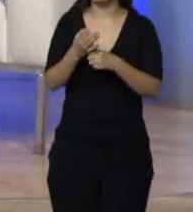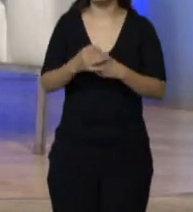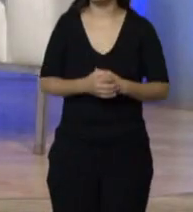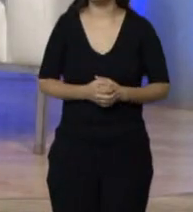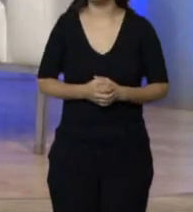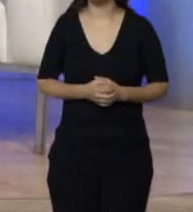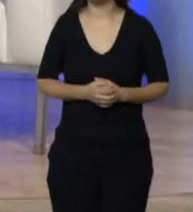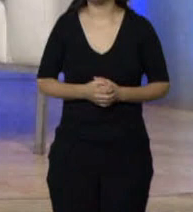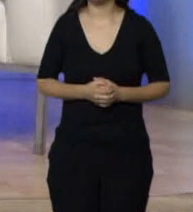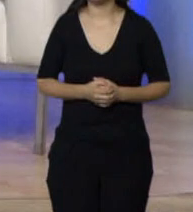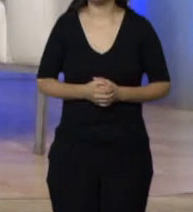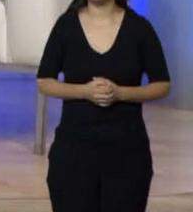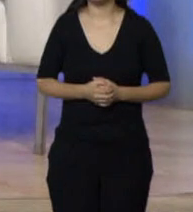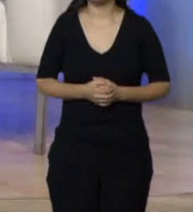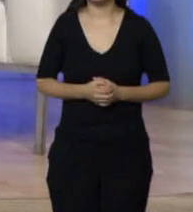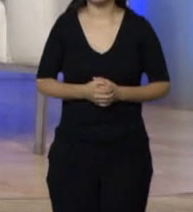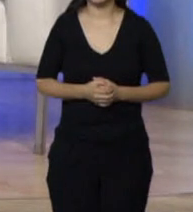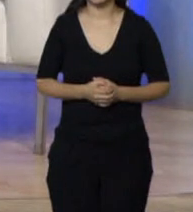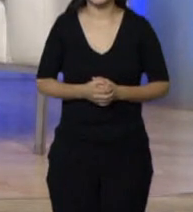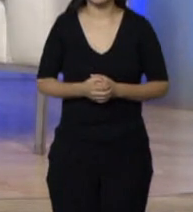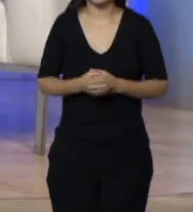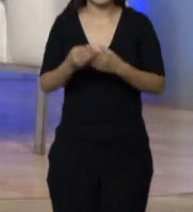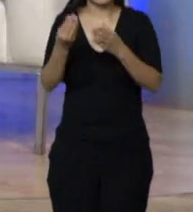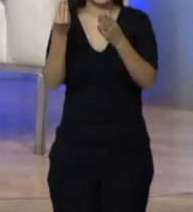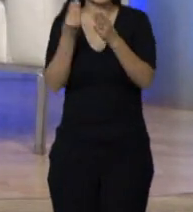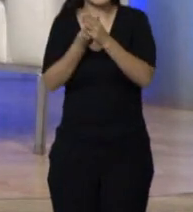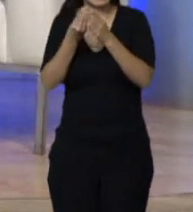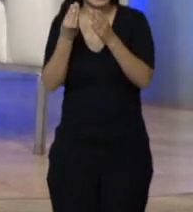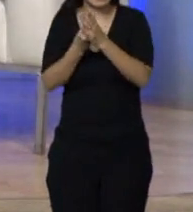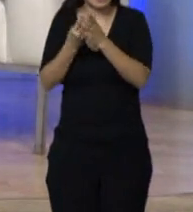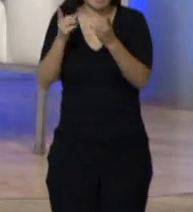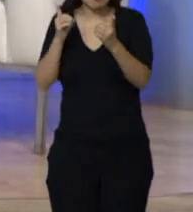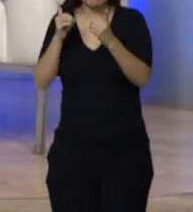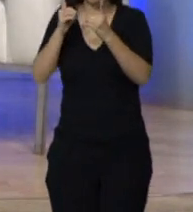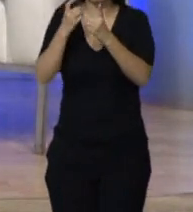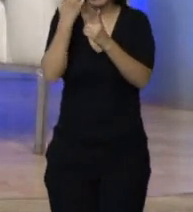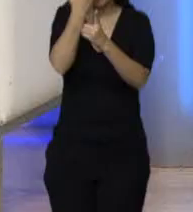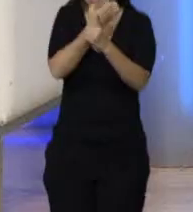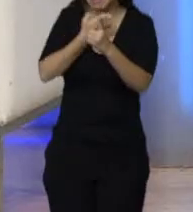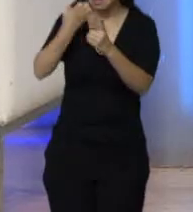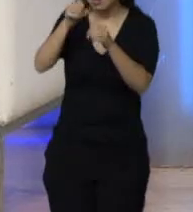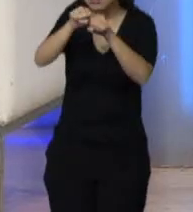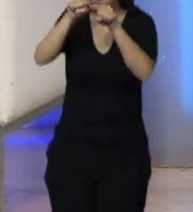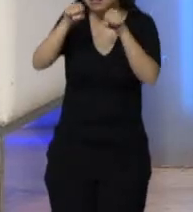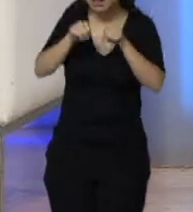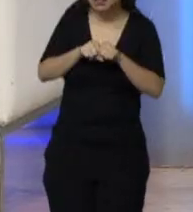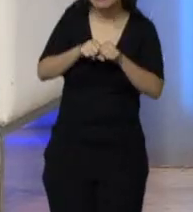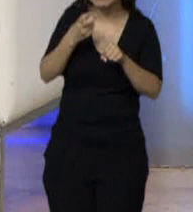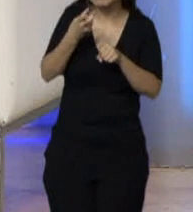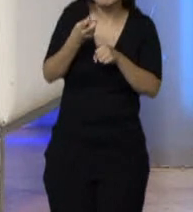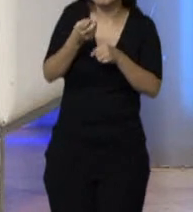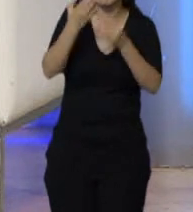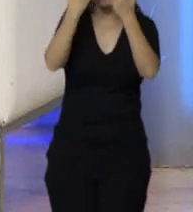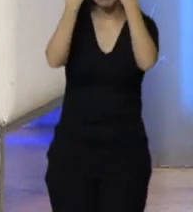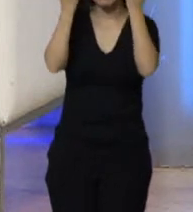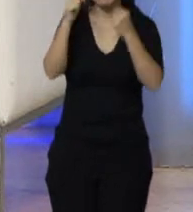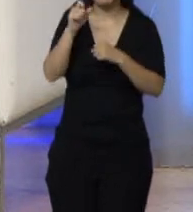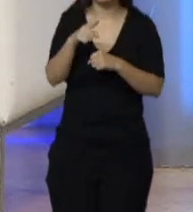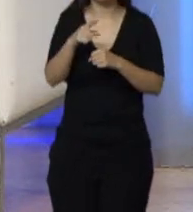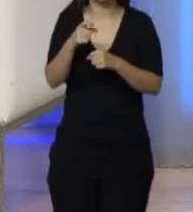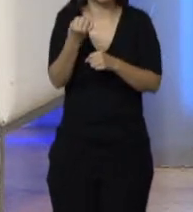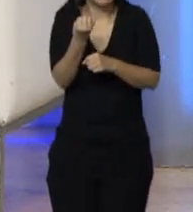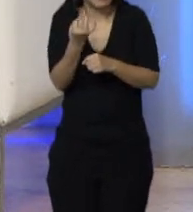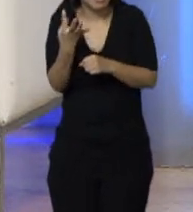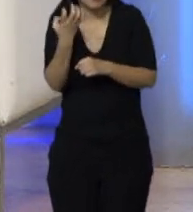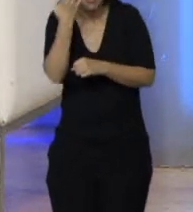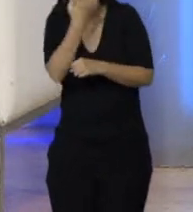el sistema presencial o como ya se ha planteado también algunas en algunas ocasiones algunas instituciones